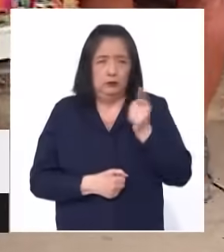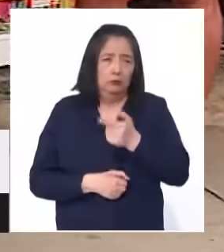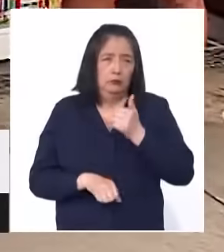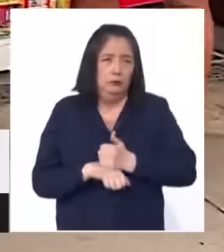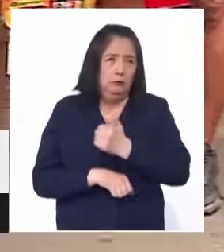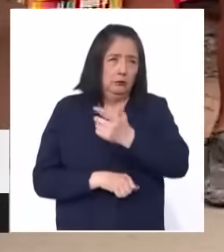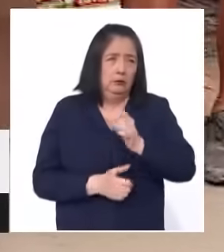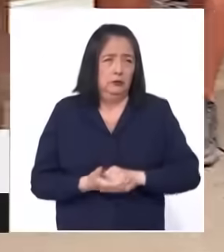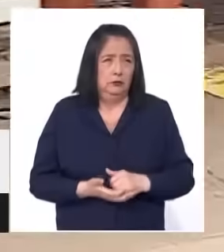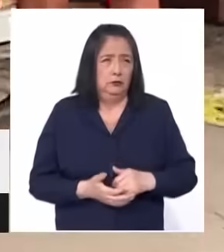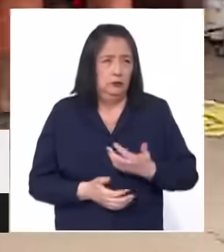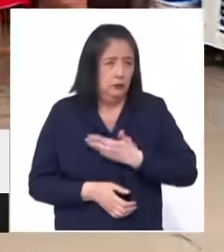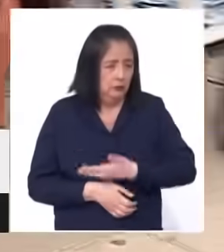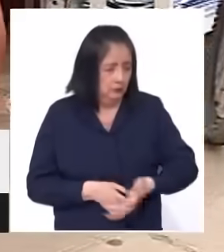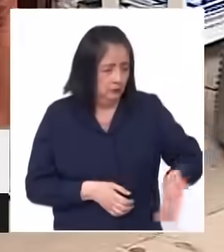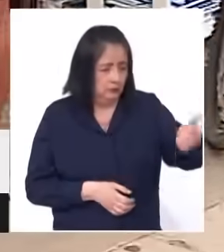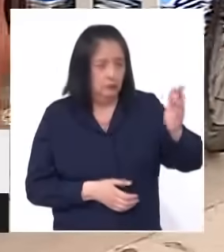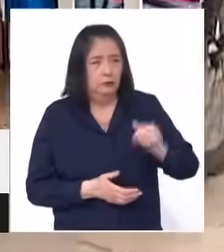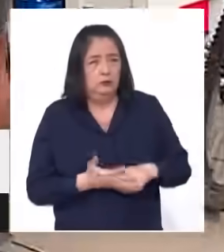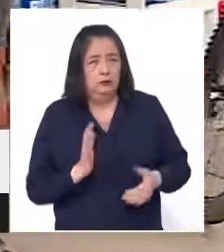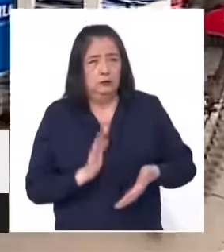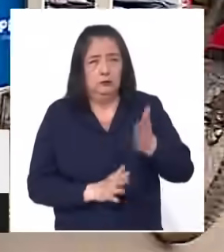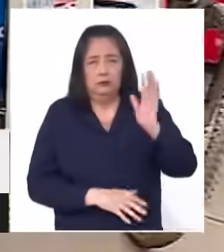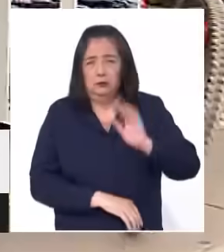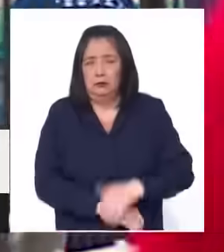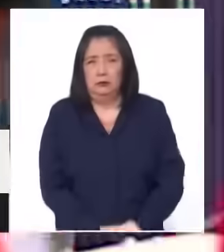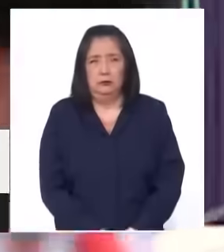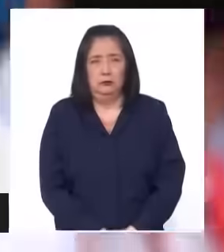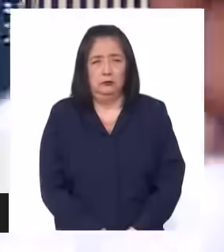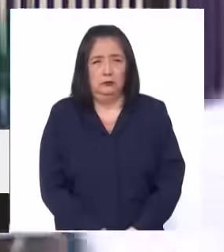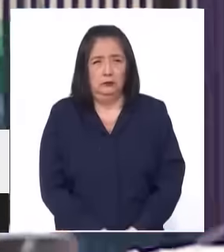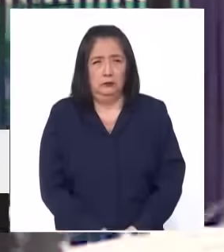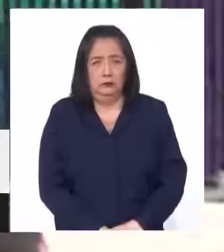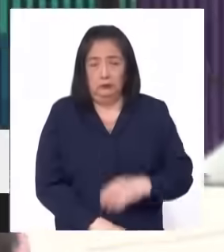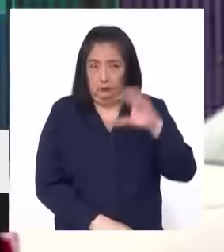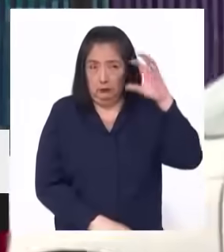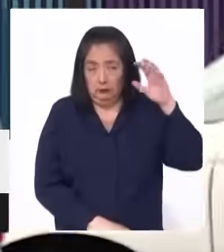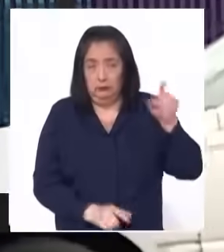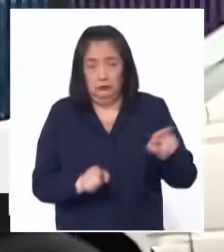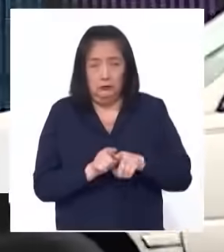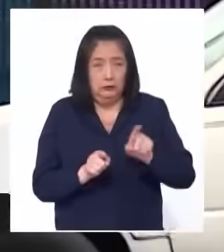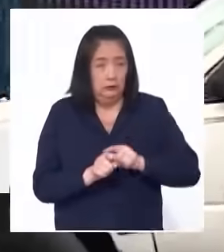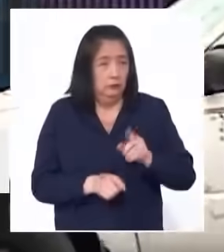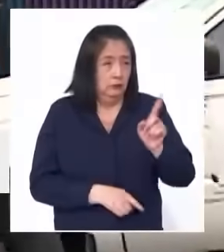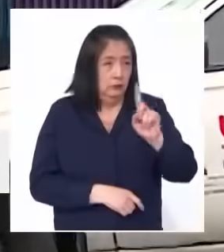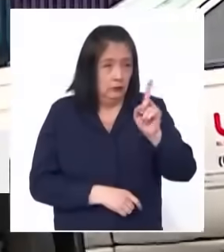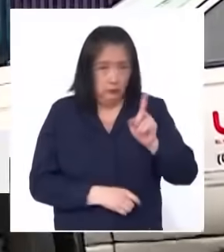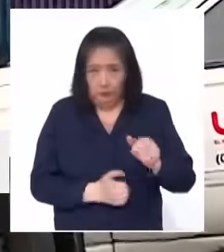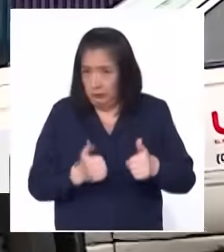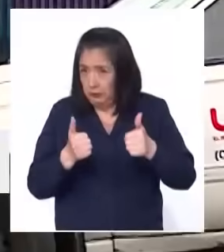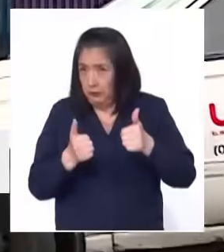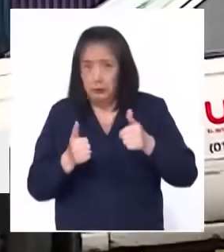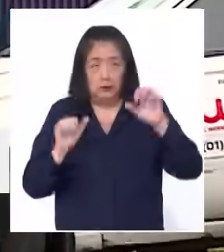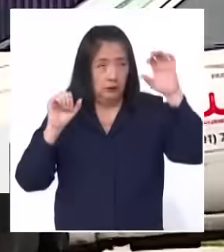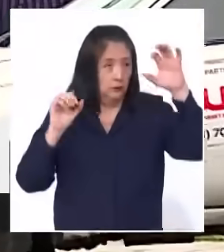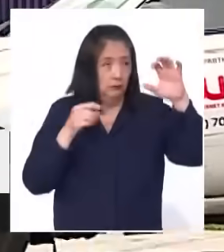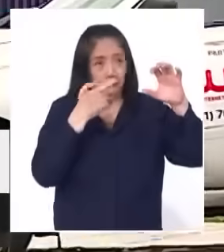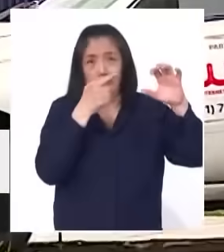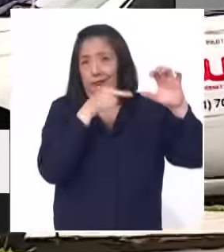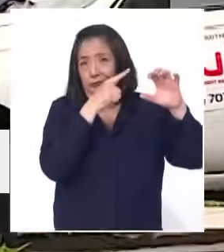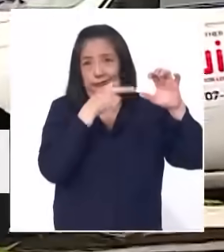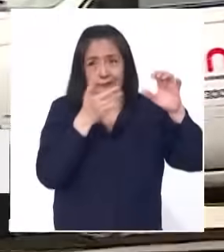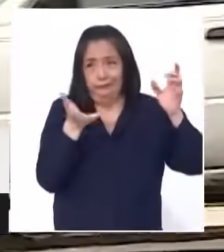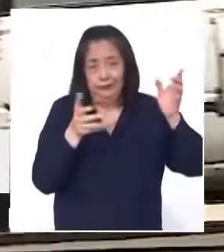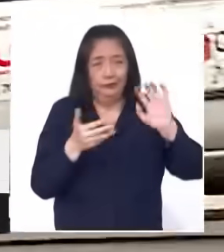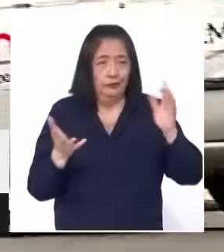y él lo que hace es así, darle el pase para que se vaya. Las cámaras de seguridad también nos mencionaban, no funcionan. No hay, es que en realidad aquí